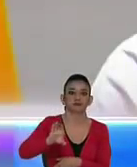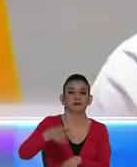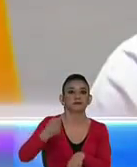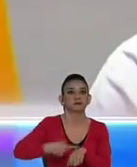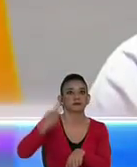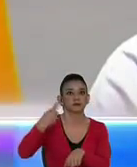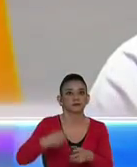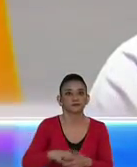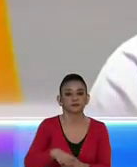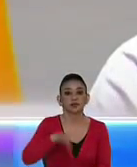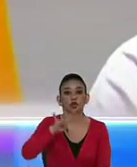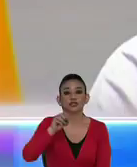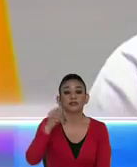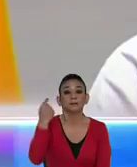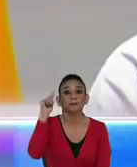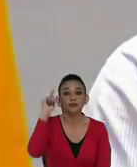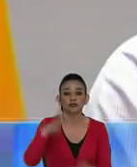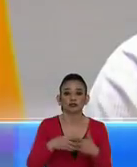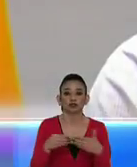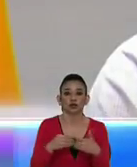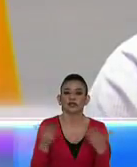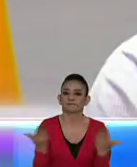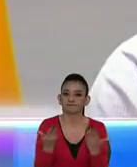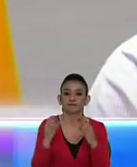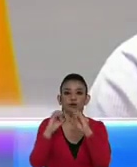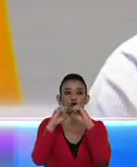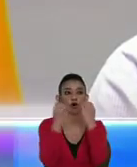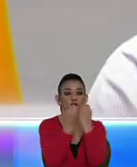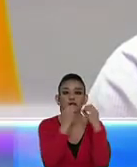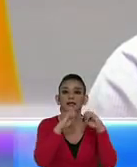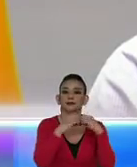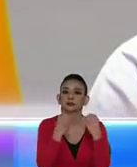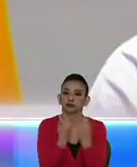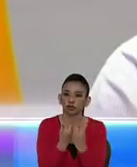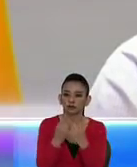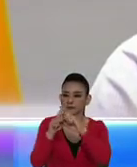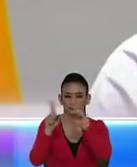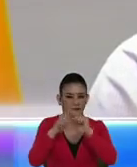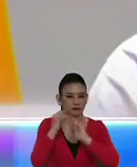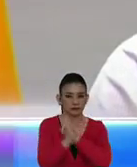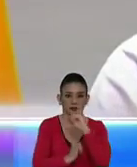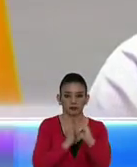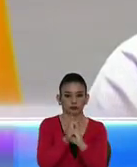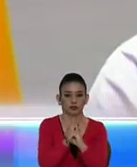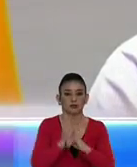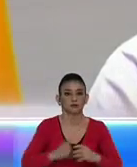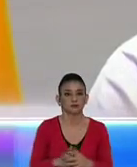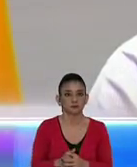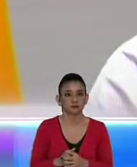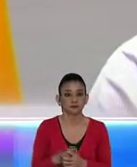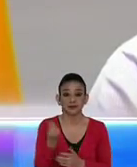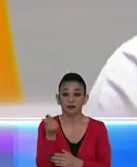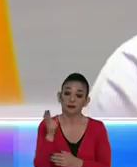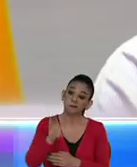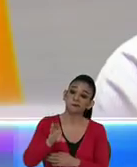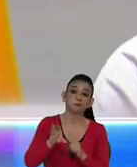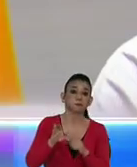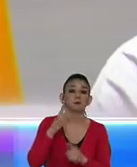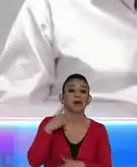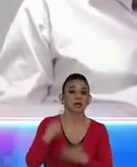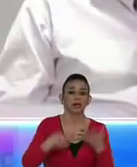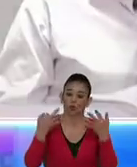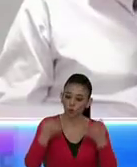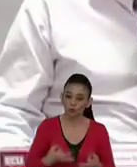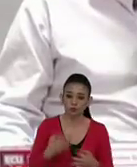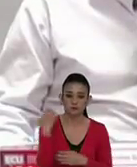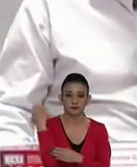80 millones de dólares de organizaciones, de organismos multilaterales que tienen destinados esos recursos para estos casos. El